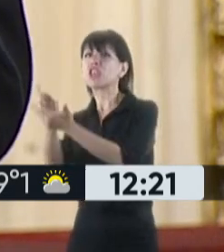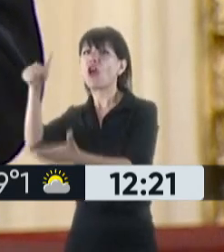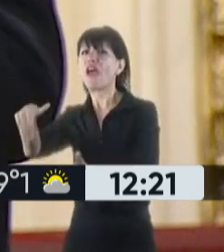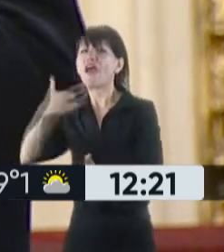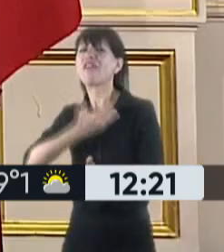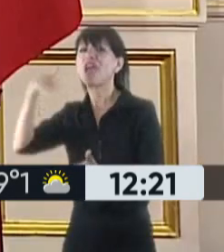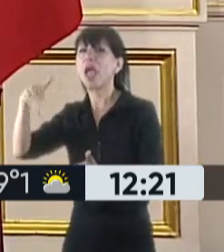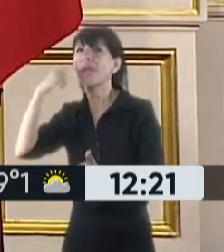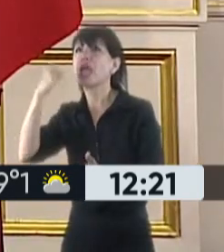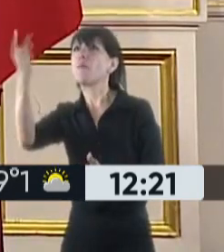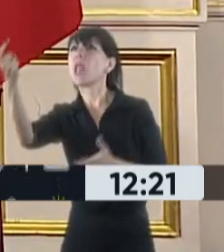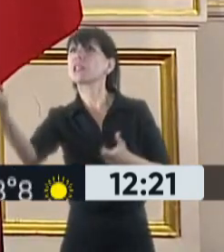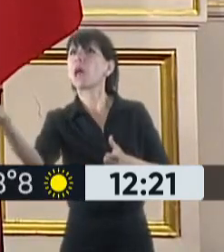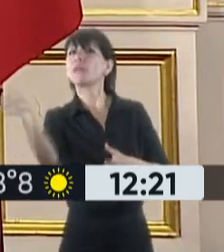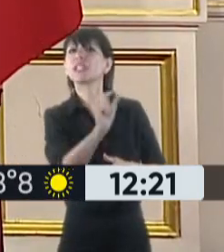Muchas gracias.